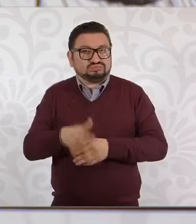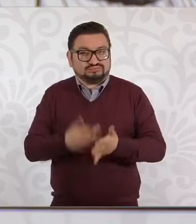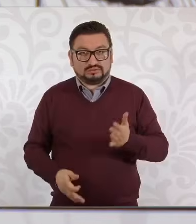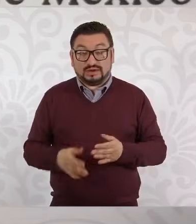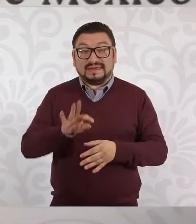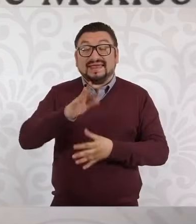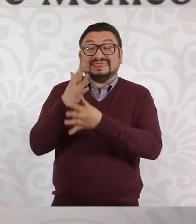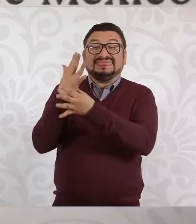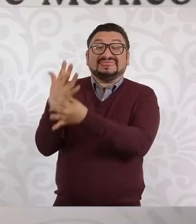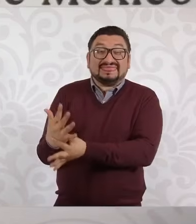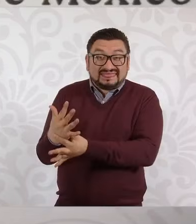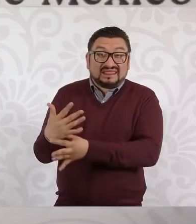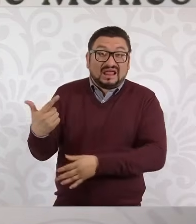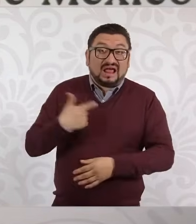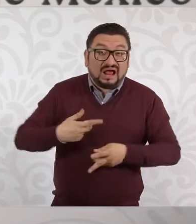diga, me asaltaron.